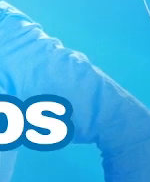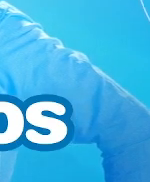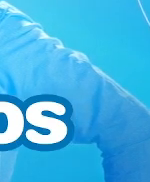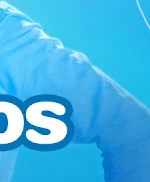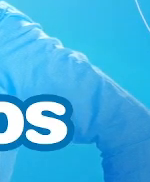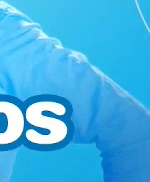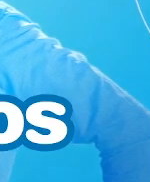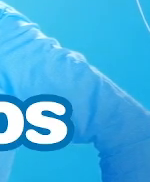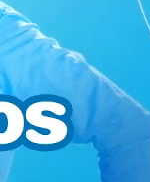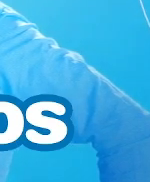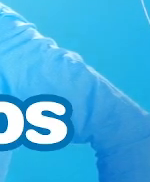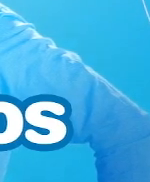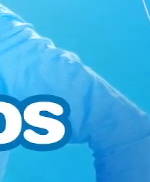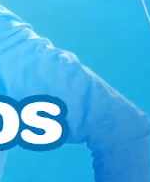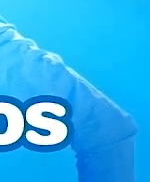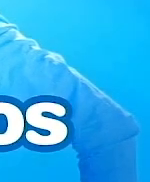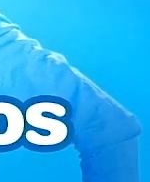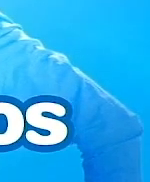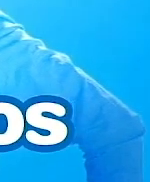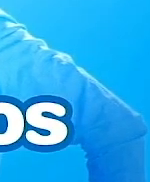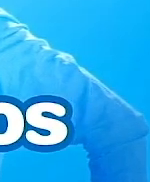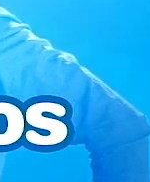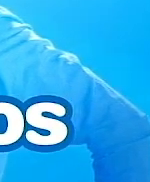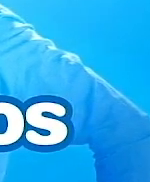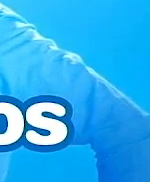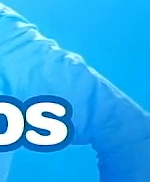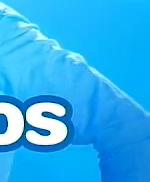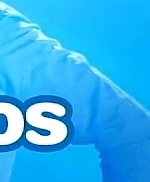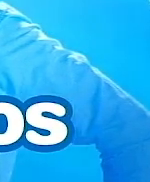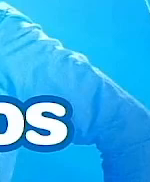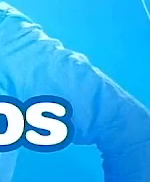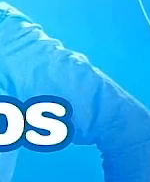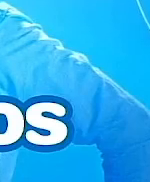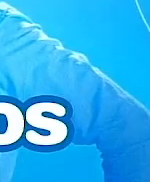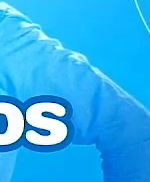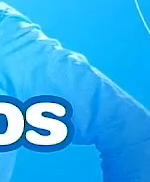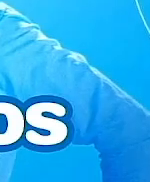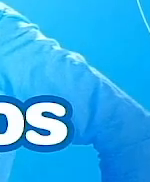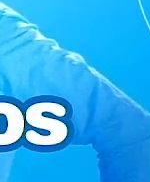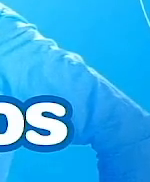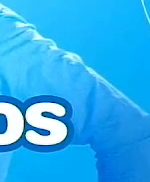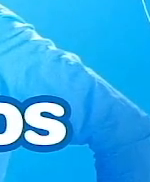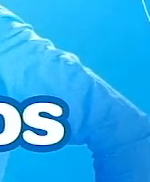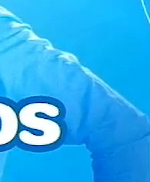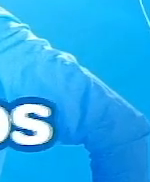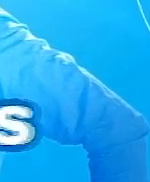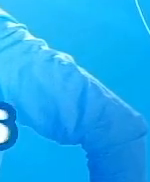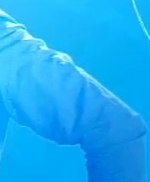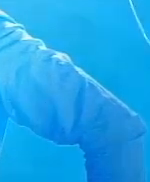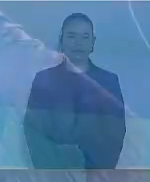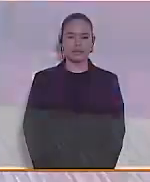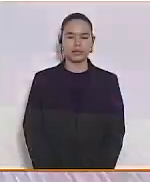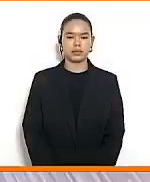suerte tendré. Bienvenidos al sorteo Loto. ¡Loto! ¡Te cambia la vida!